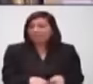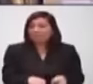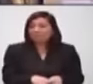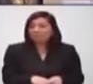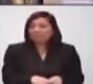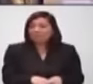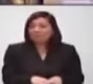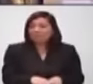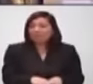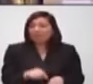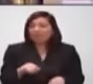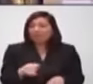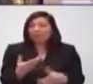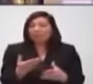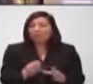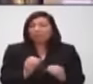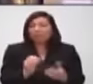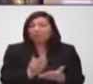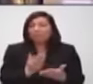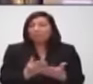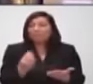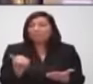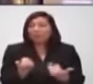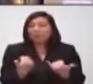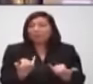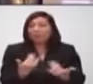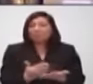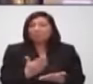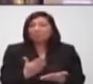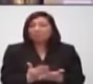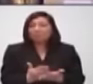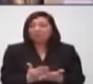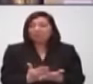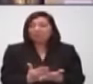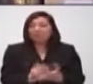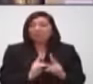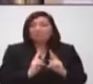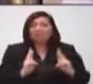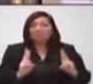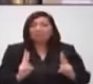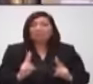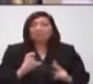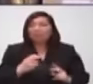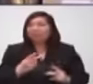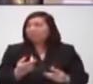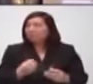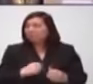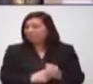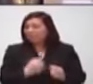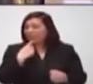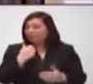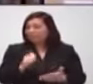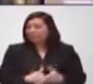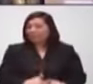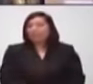quizás coordinando con el Ejecutivo, den solución pronta a este problema que tiene el Valle del Chillón, al cual me constituí en Puente Piedra